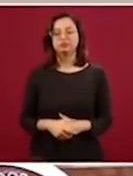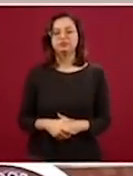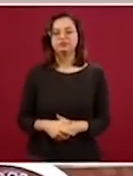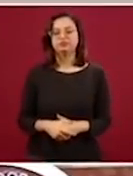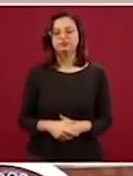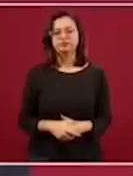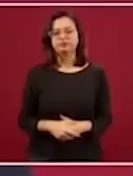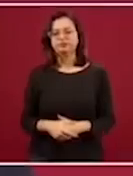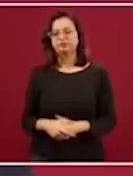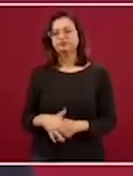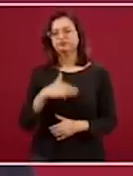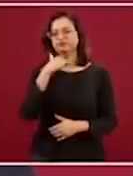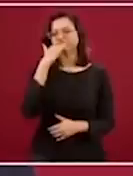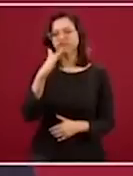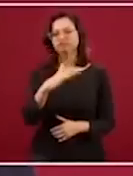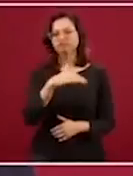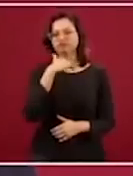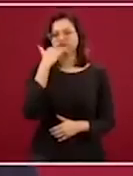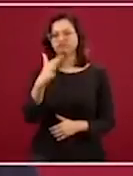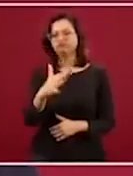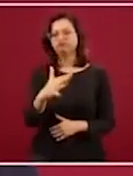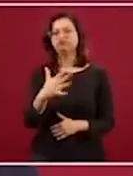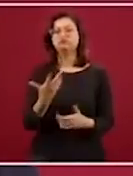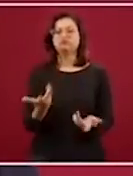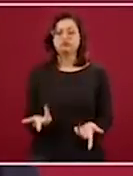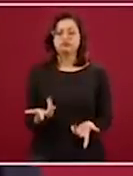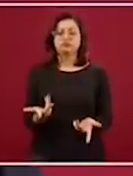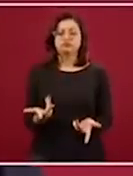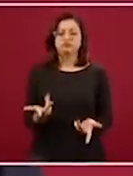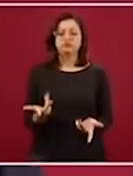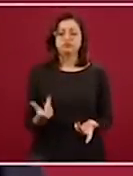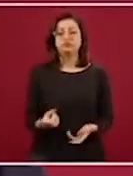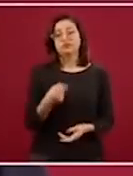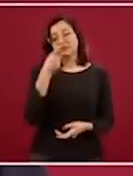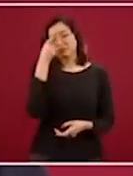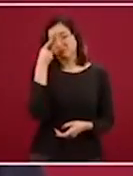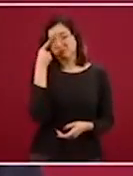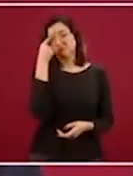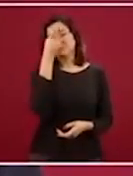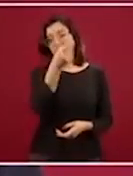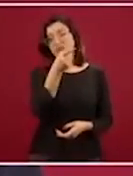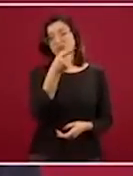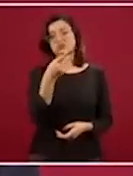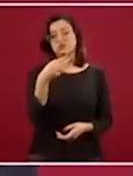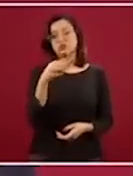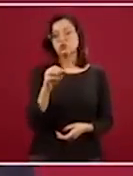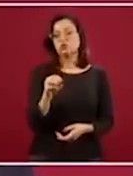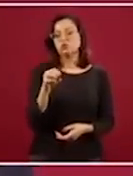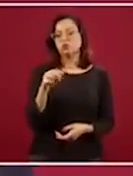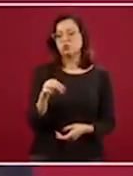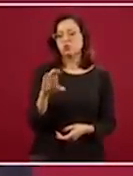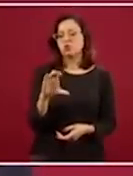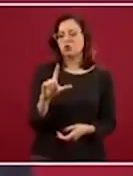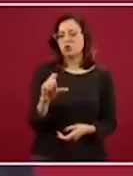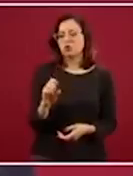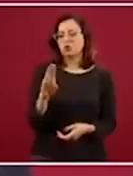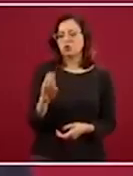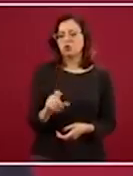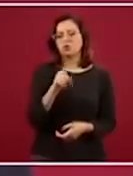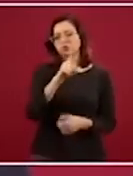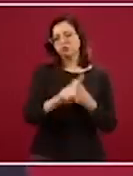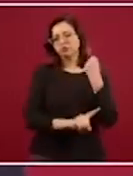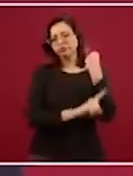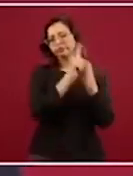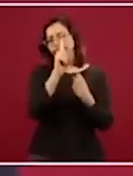el mal de la corrupción. Eso es lo que produjo la crisis en Monclova y